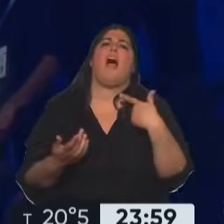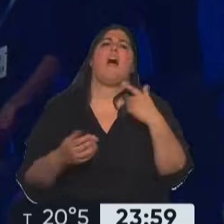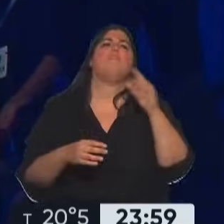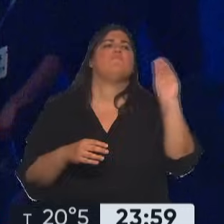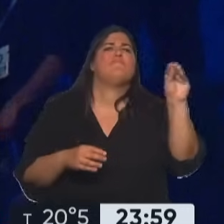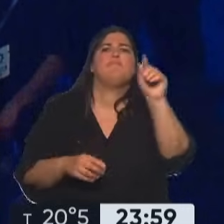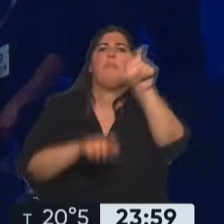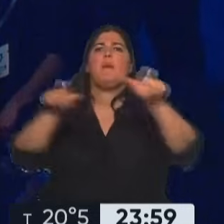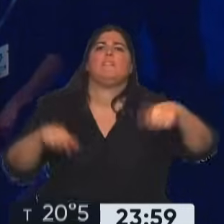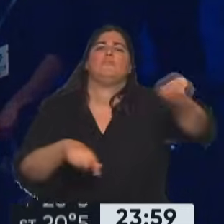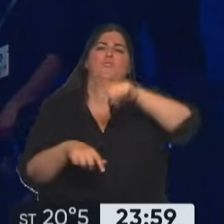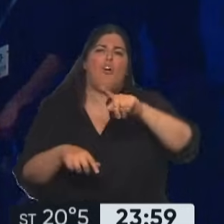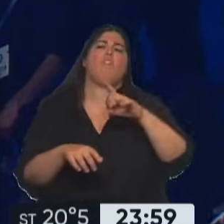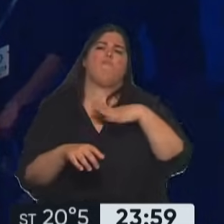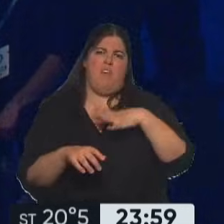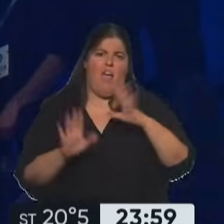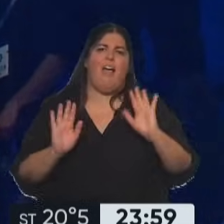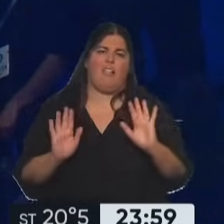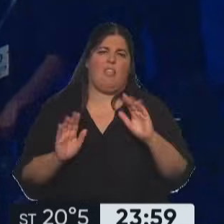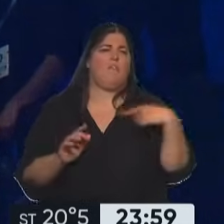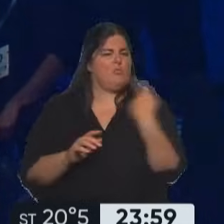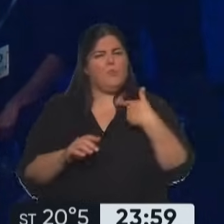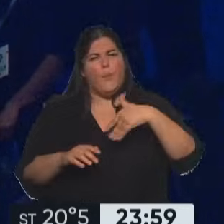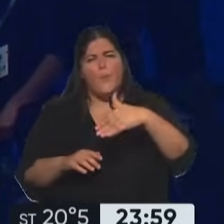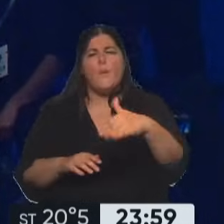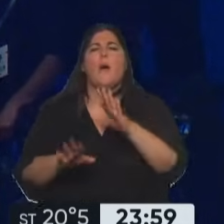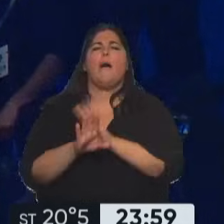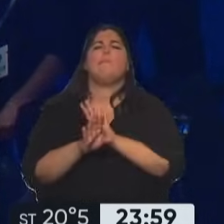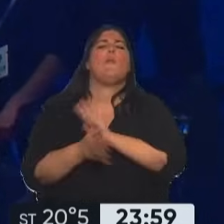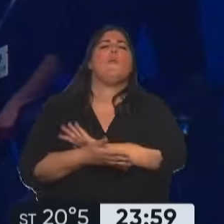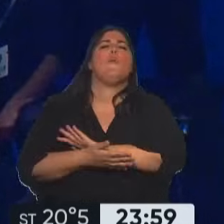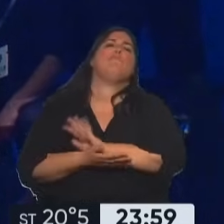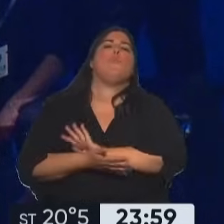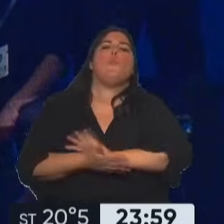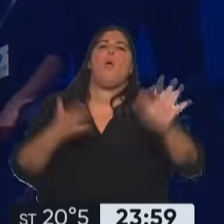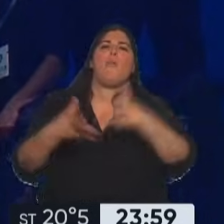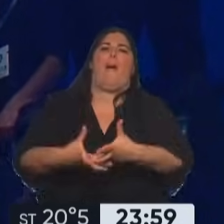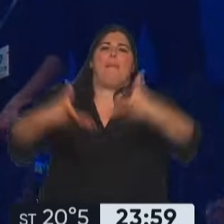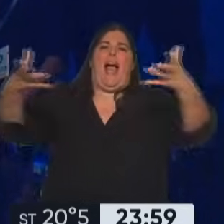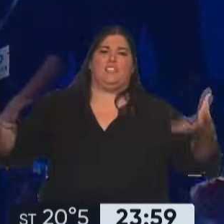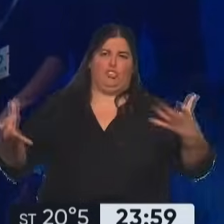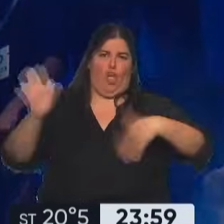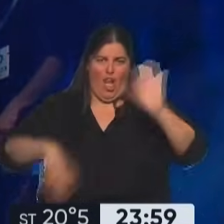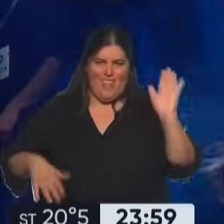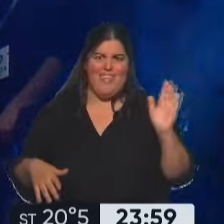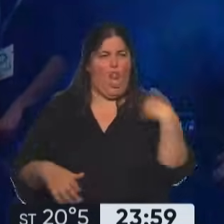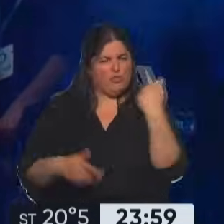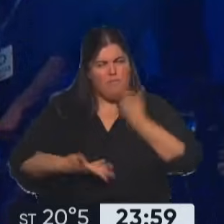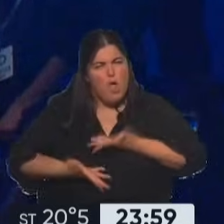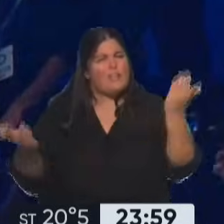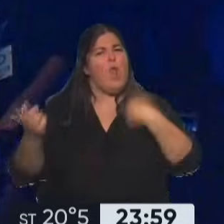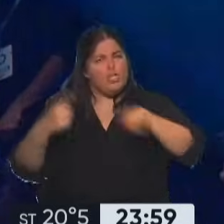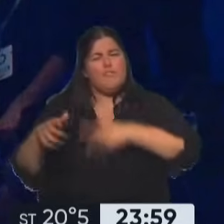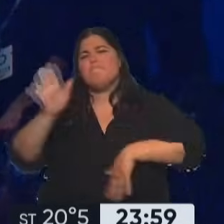buscar. Vamos a construir una nueva mayoría, mostremos que somos más